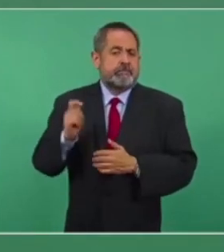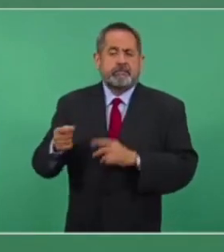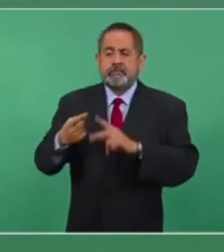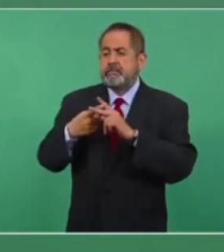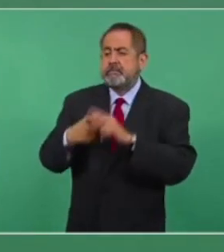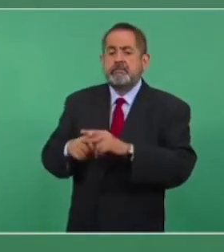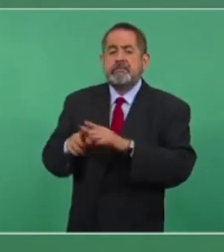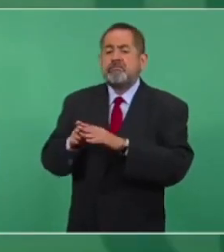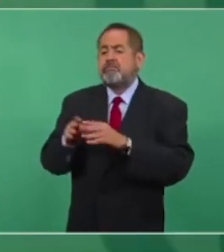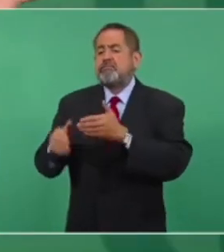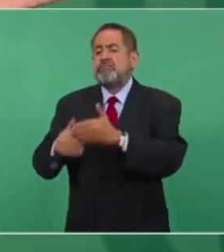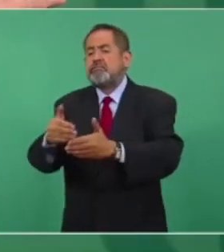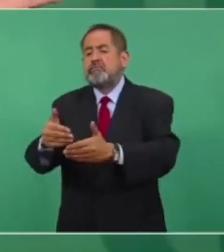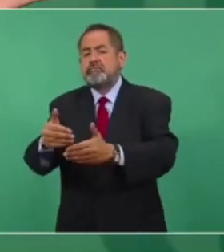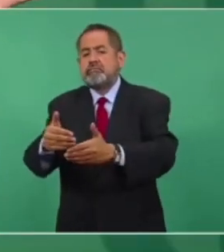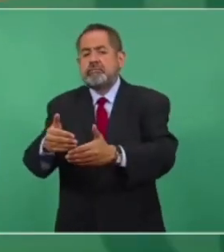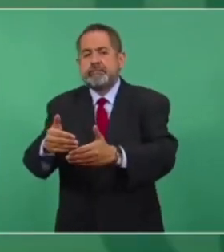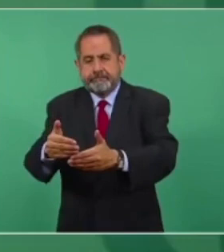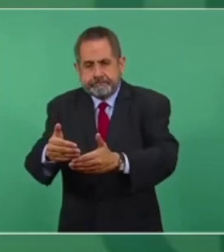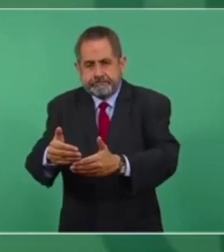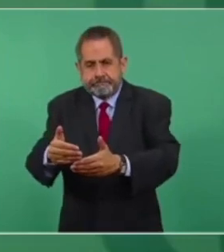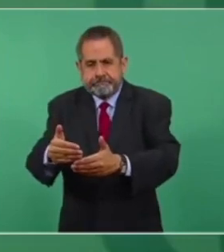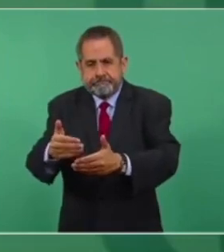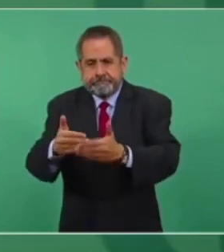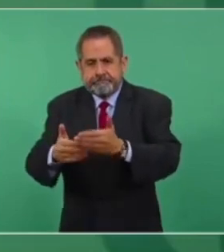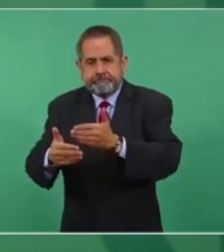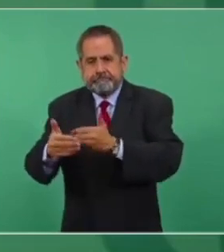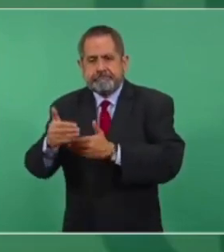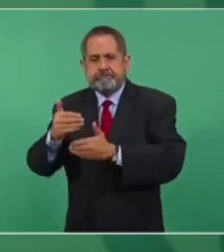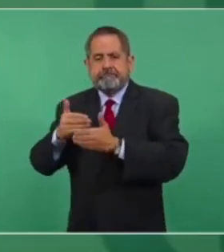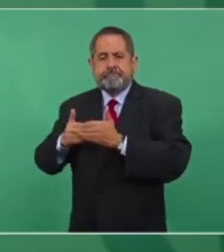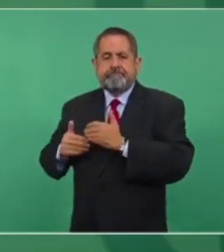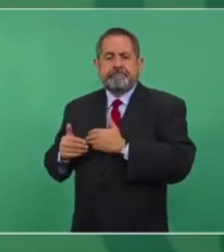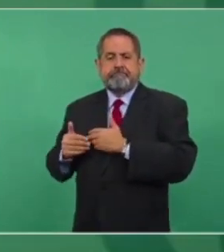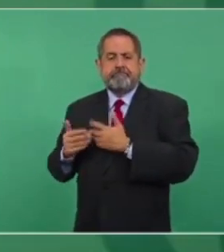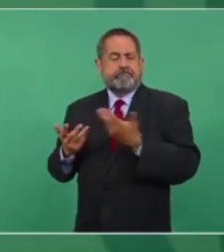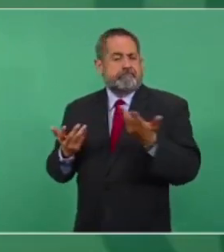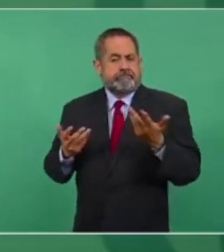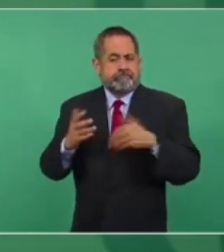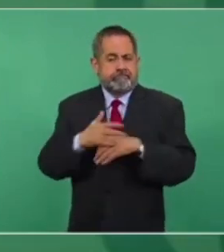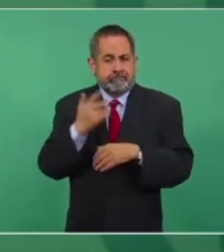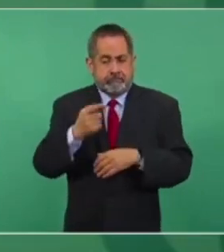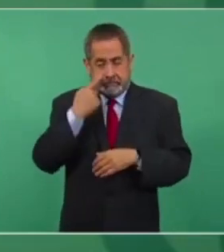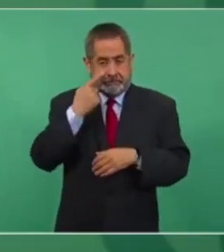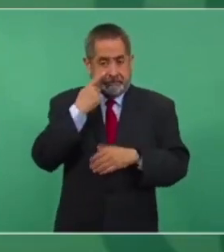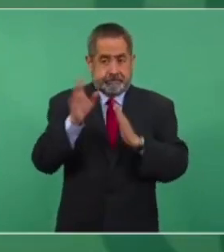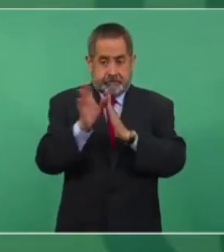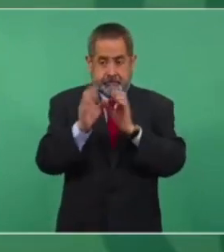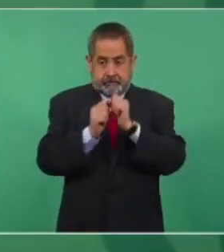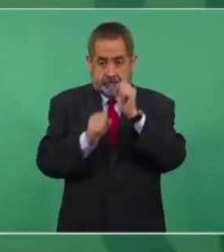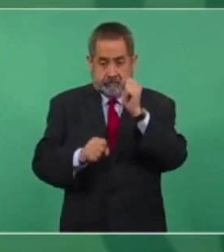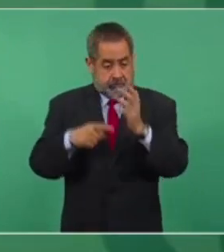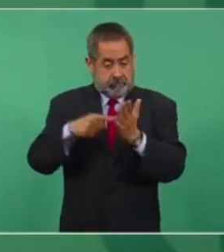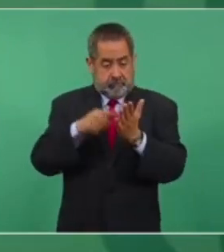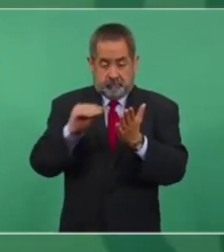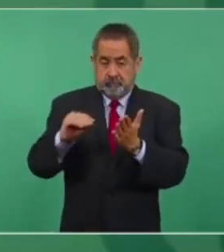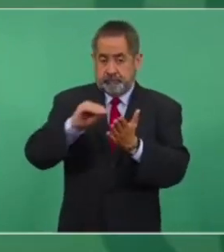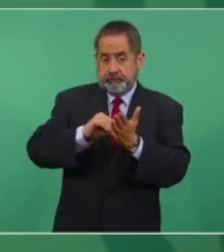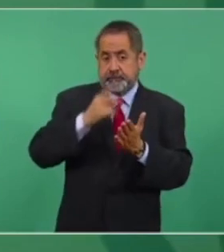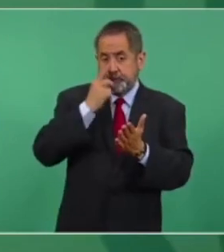comenzó a tener un retroceso porque en la Constitución quedó establecido